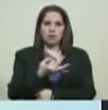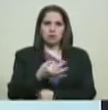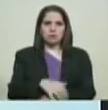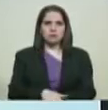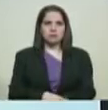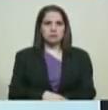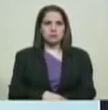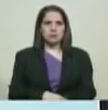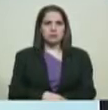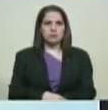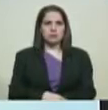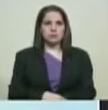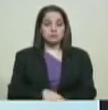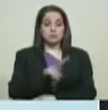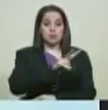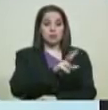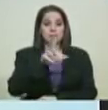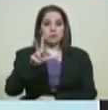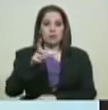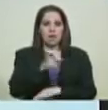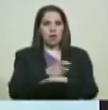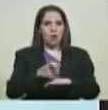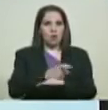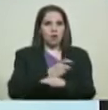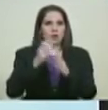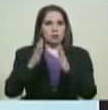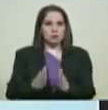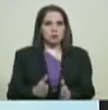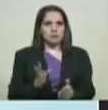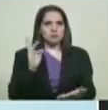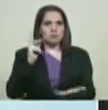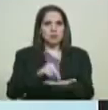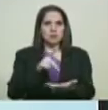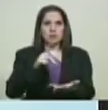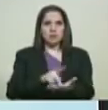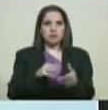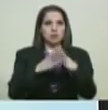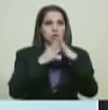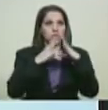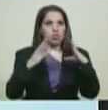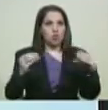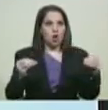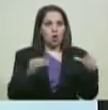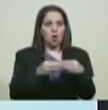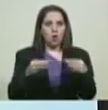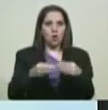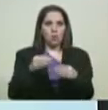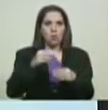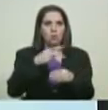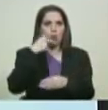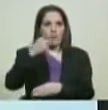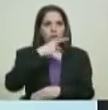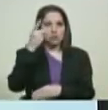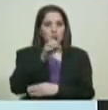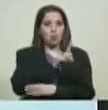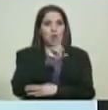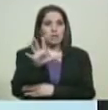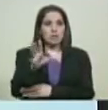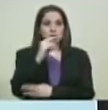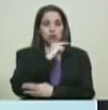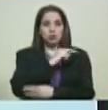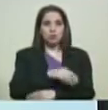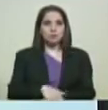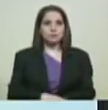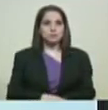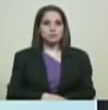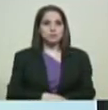lo cual se eligieron los 23 gobernadores, con la participación de todos los sectores políticos, el pasado 15 de octubre,